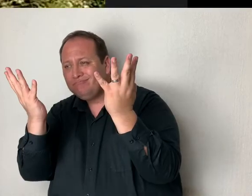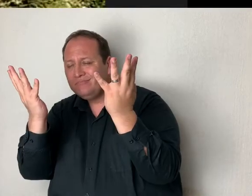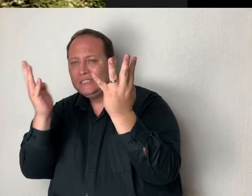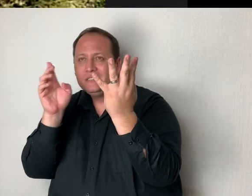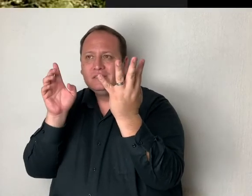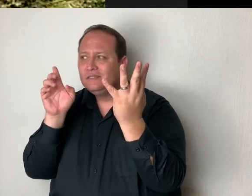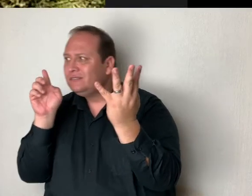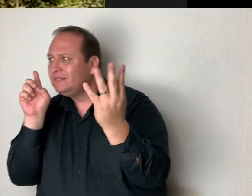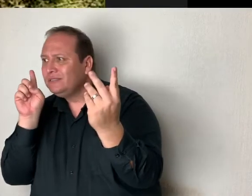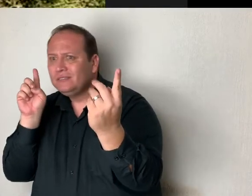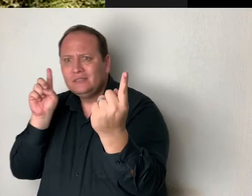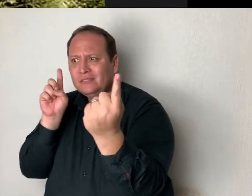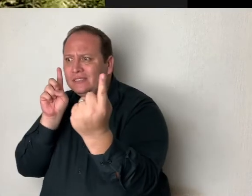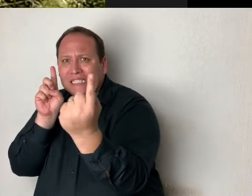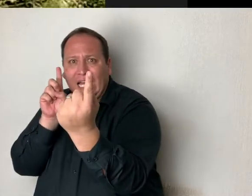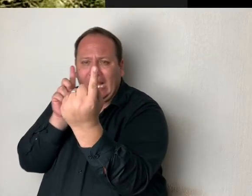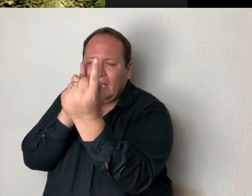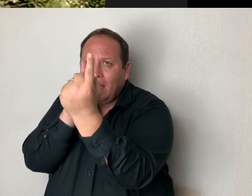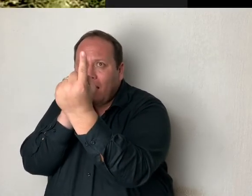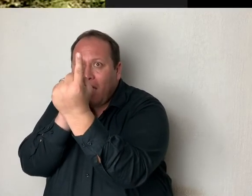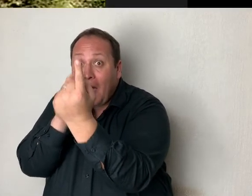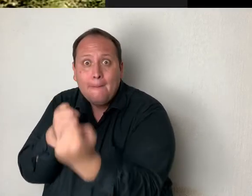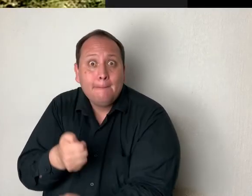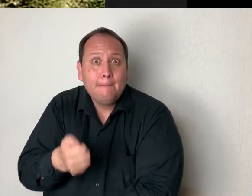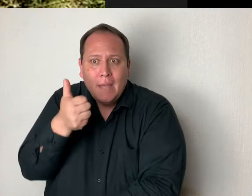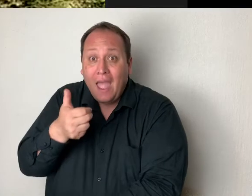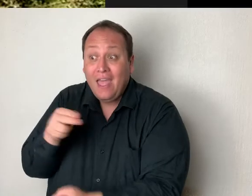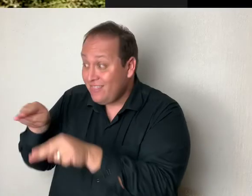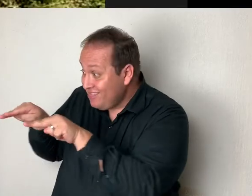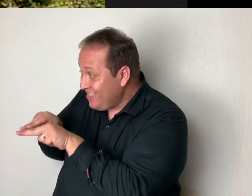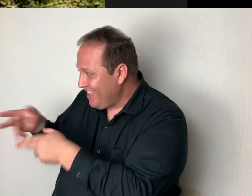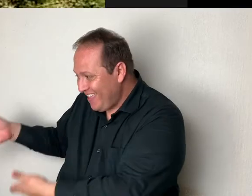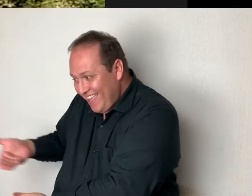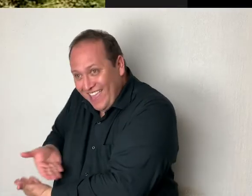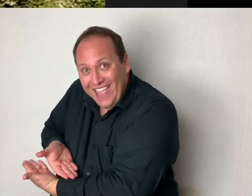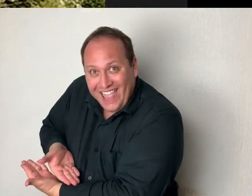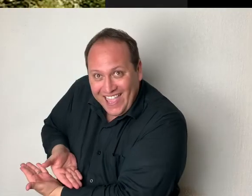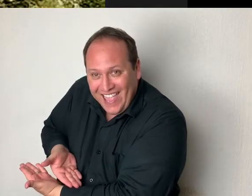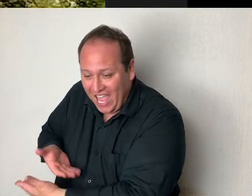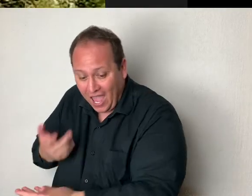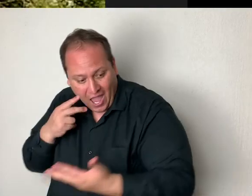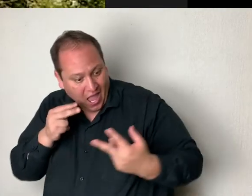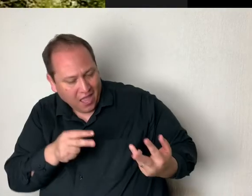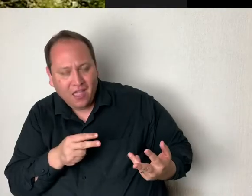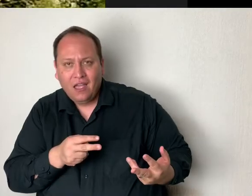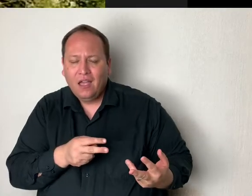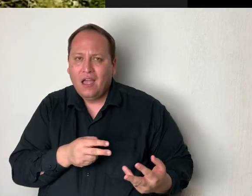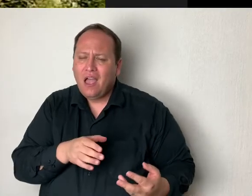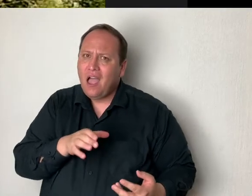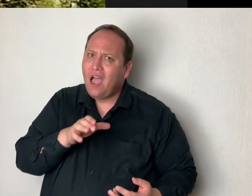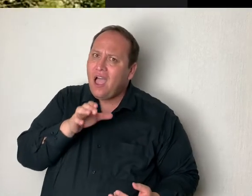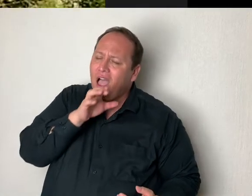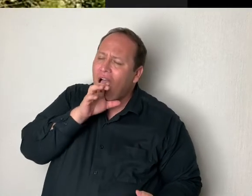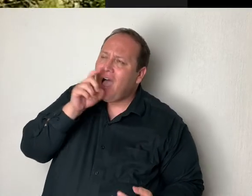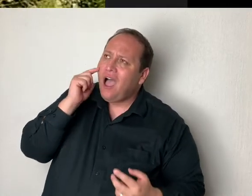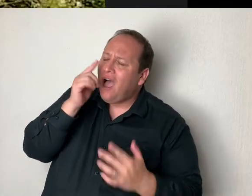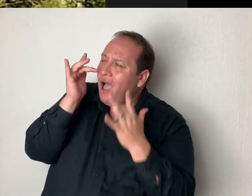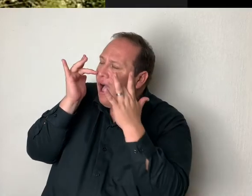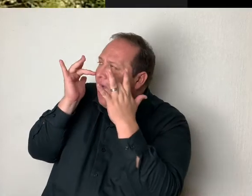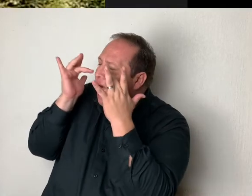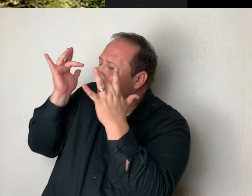por primera vez a ese nieto, a esa nietecita, es increíble el brillo de los ojos que